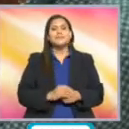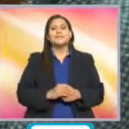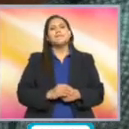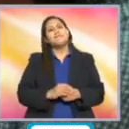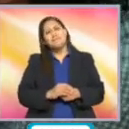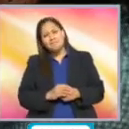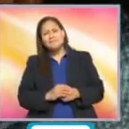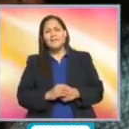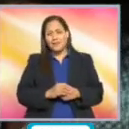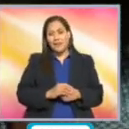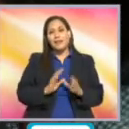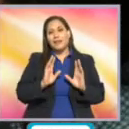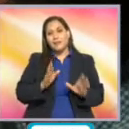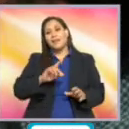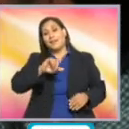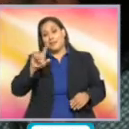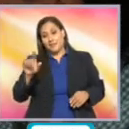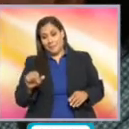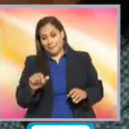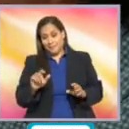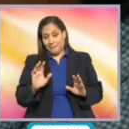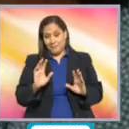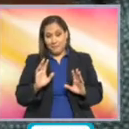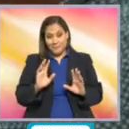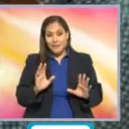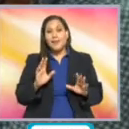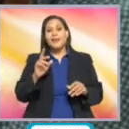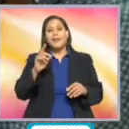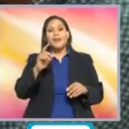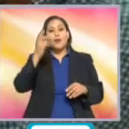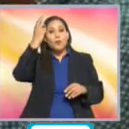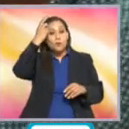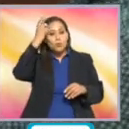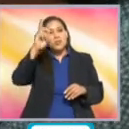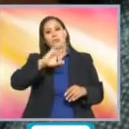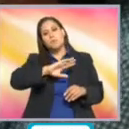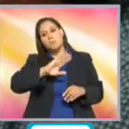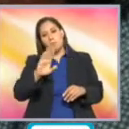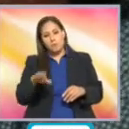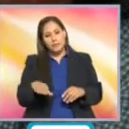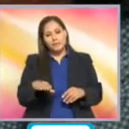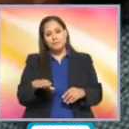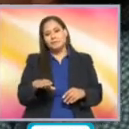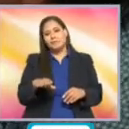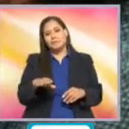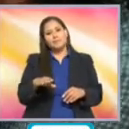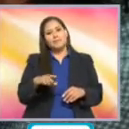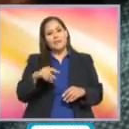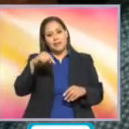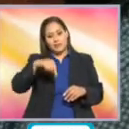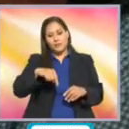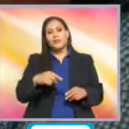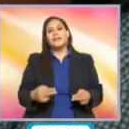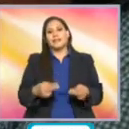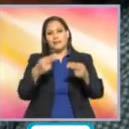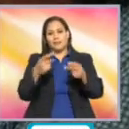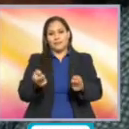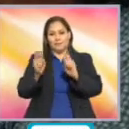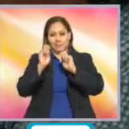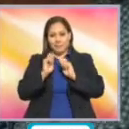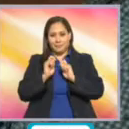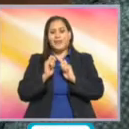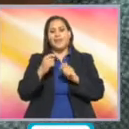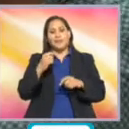Pues ya después de que el dueño falleció, me dieron este local para